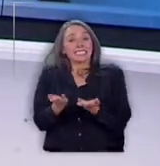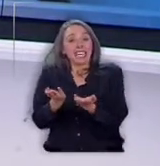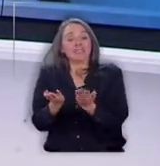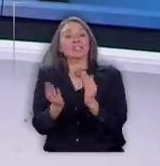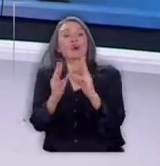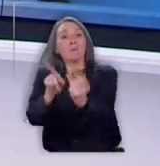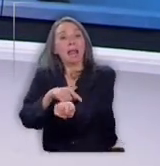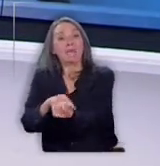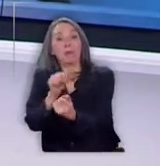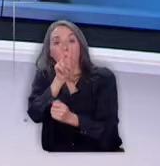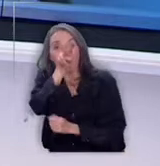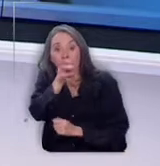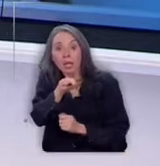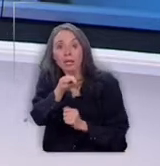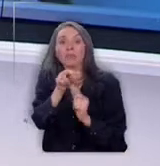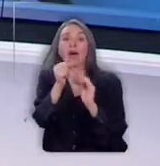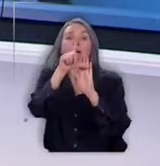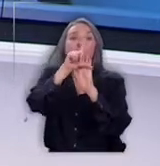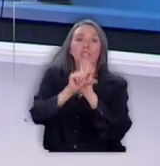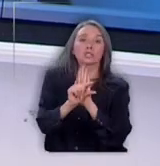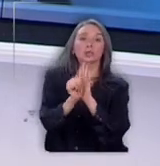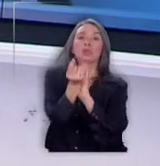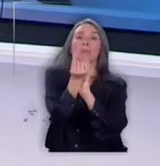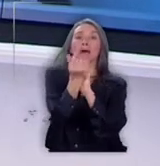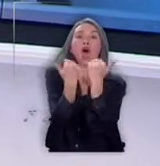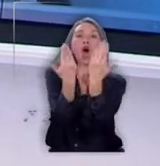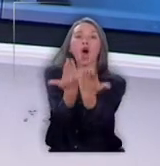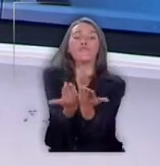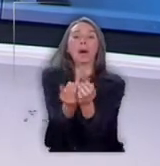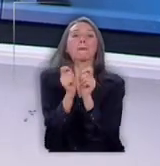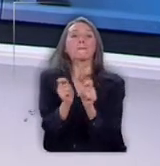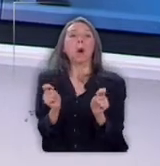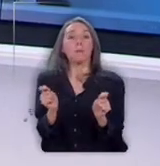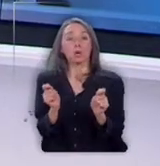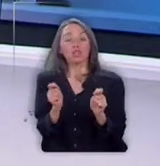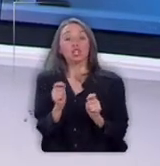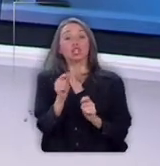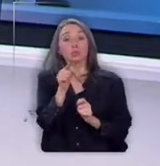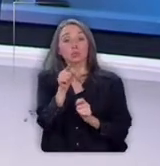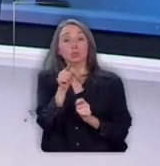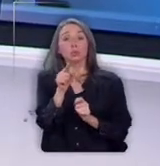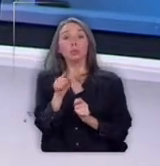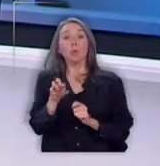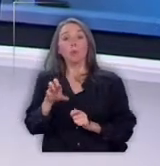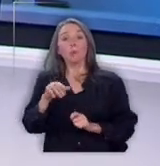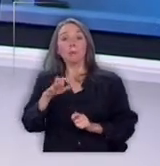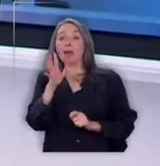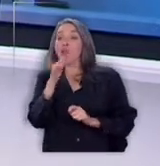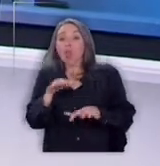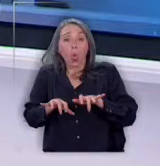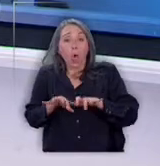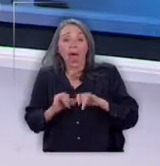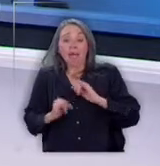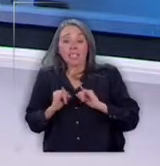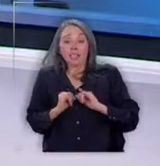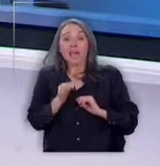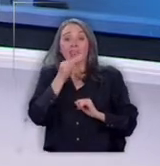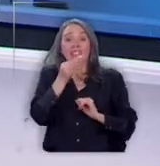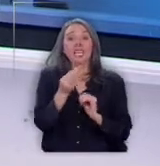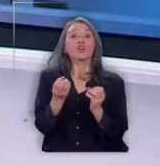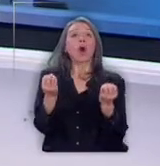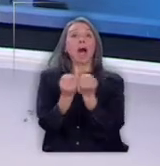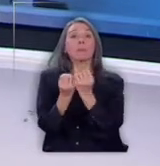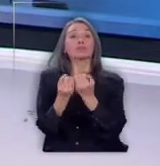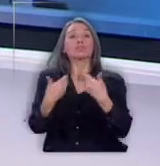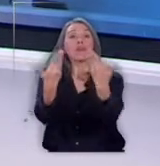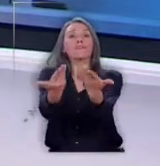las familias a través de descuentos ofertas y promociones y atención si su pime todavía no está digitalizada porque se anunció un masivo curso de